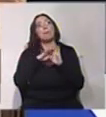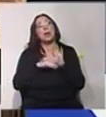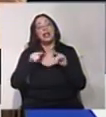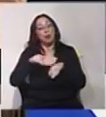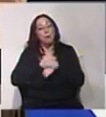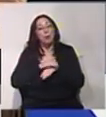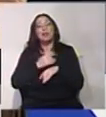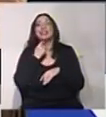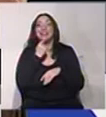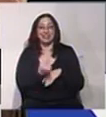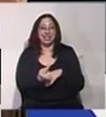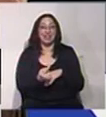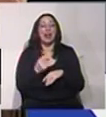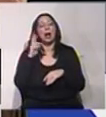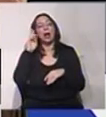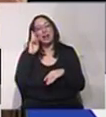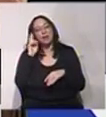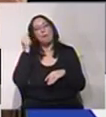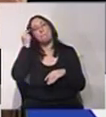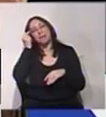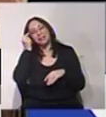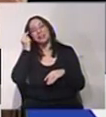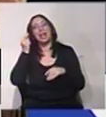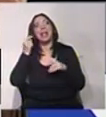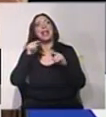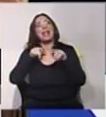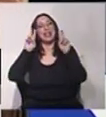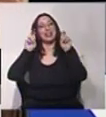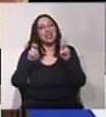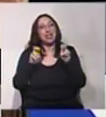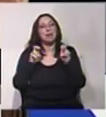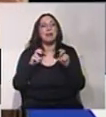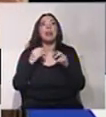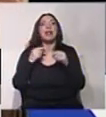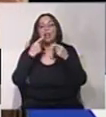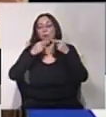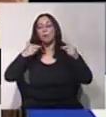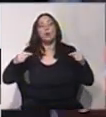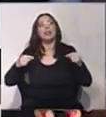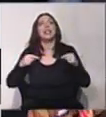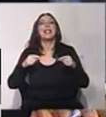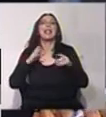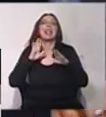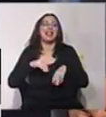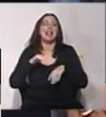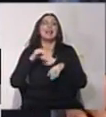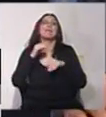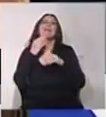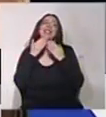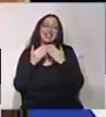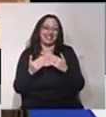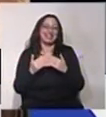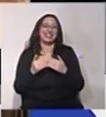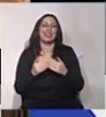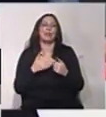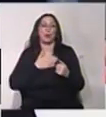sirven para eso, ¿verdad? Reflexionar, claro, y entrar a reflexionar en el tema desde la multidisciplina. Claro. Pablo, gracias, un gusto. No, gracias a ustedes.